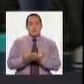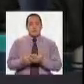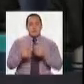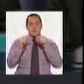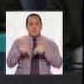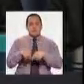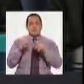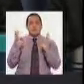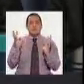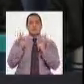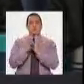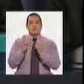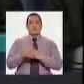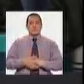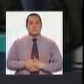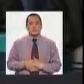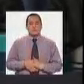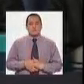de esa reunión.